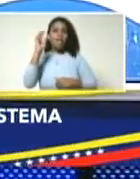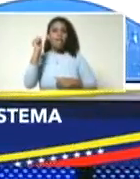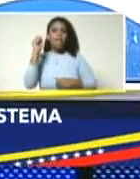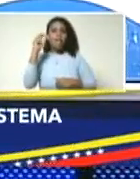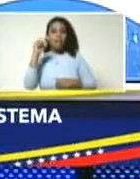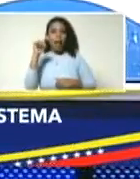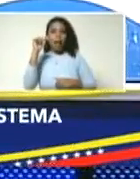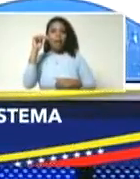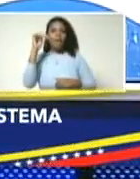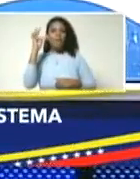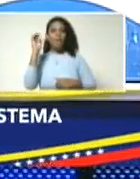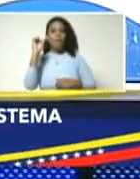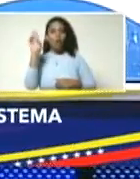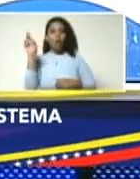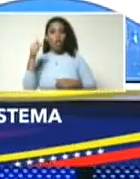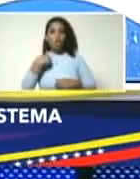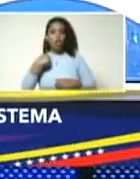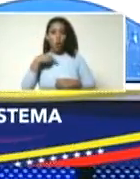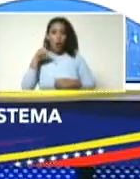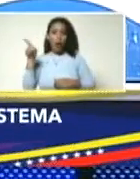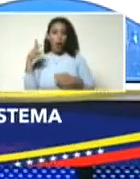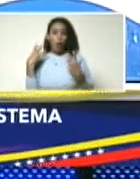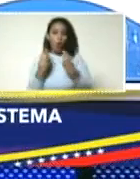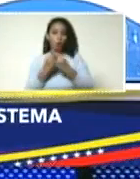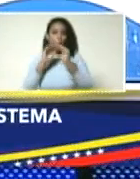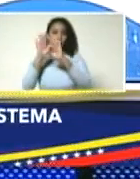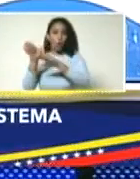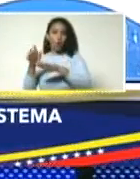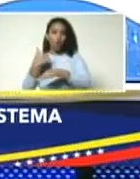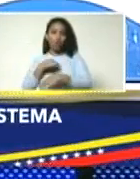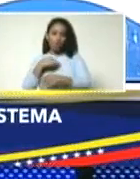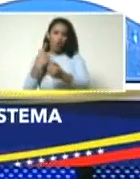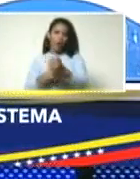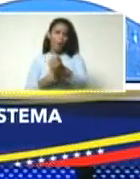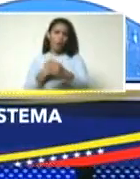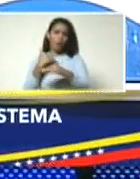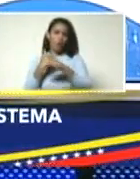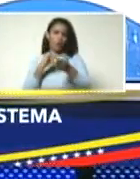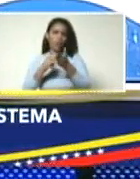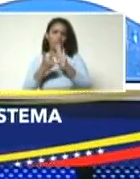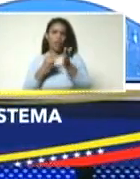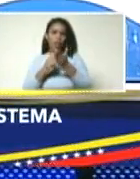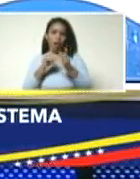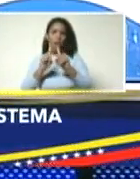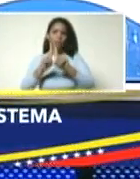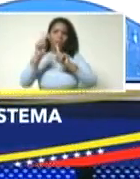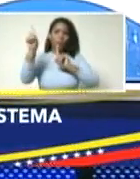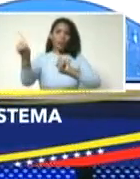con él allá acompañándolo. Éramos hermanos, somos hermanos. En